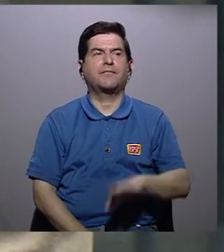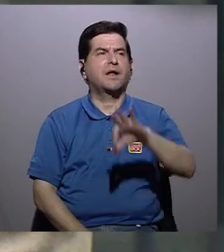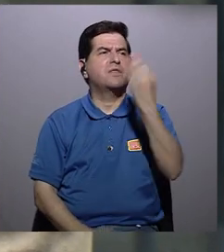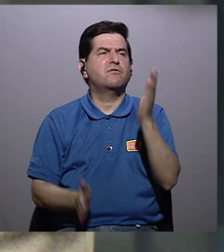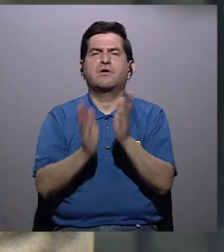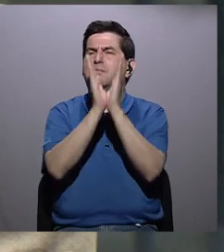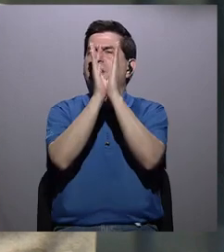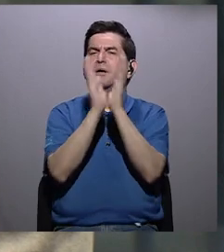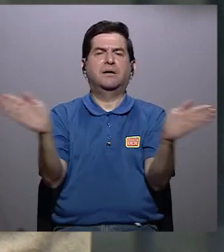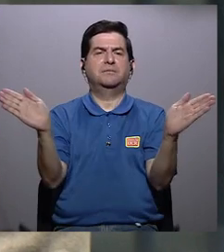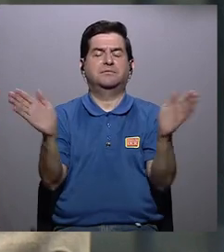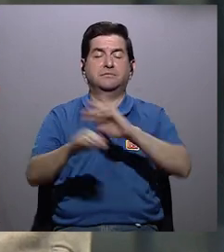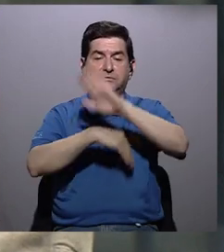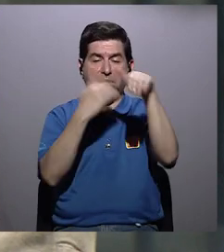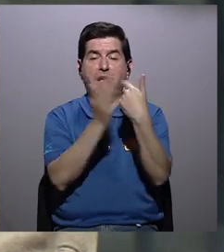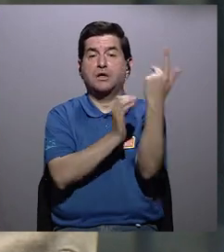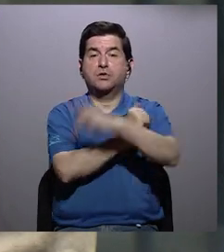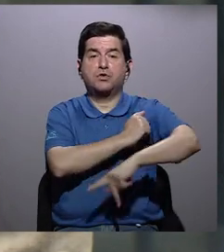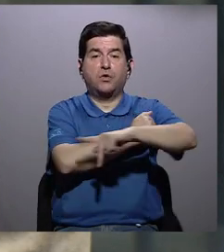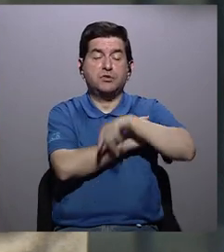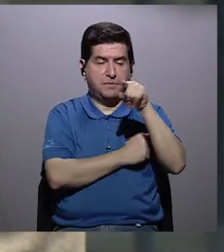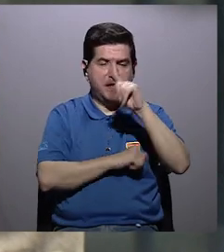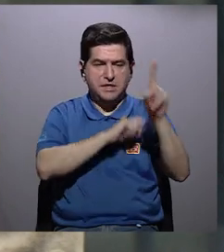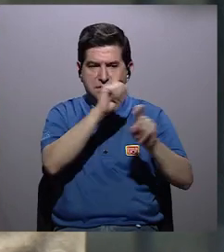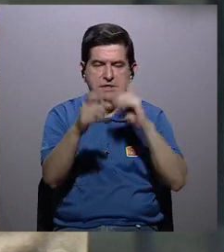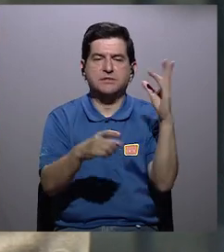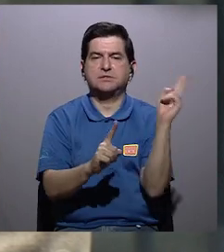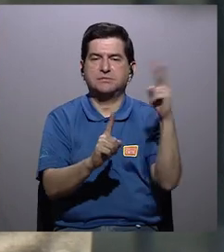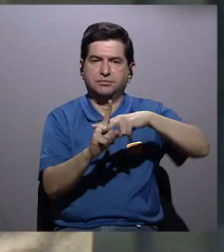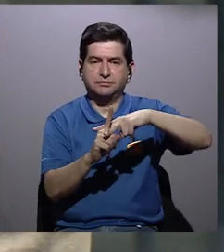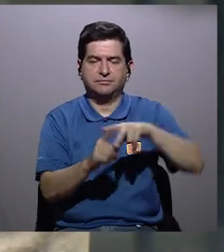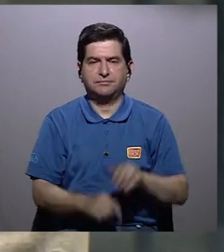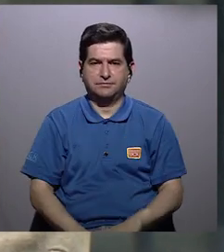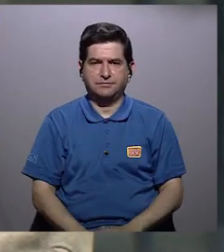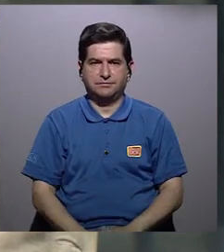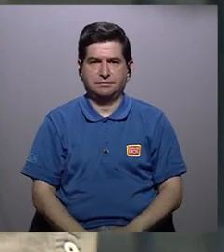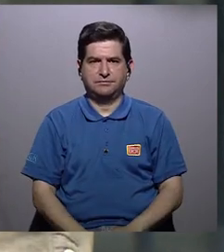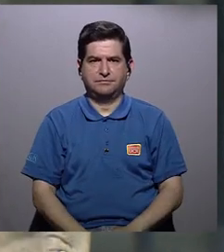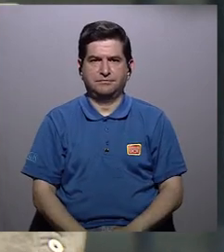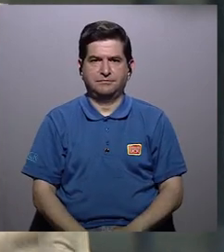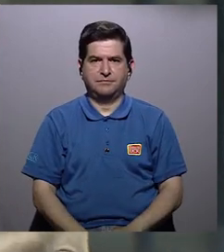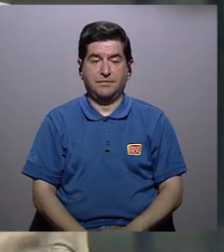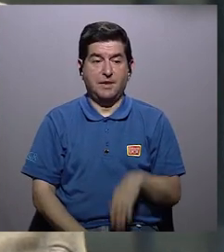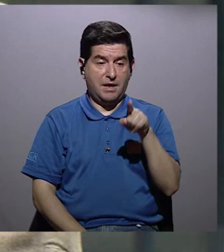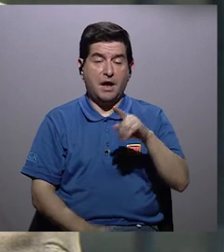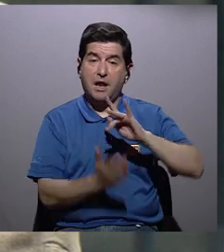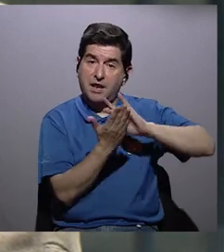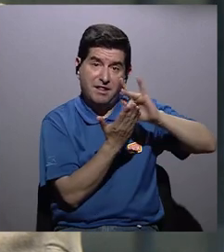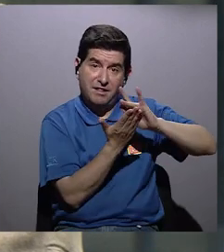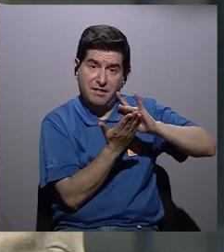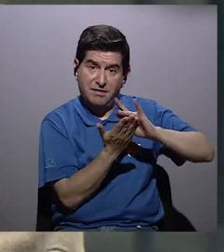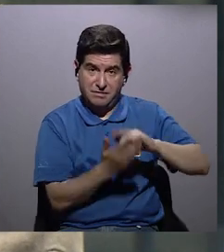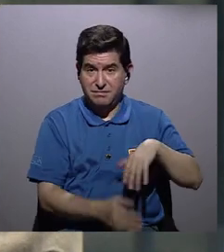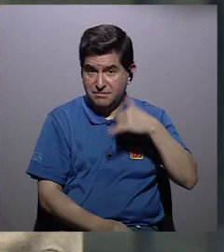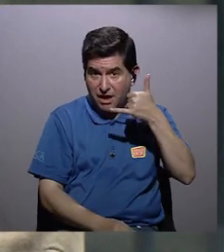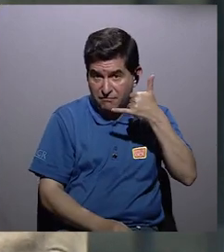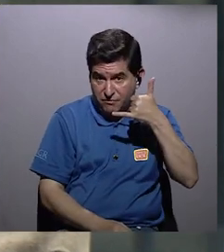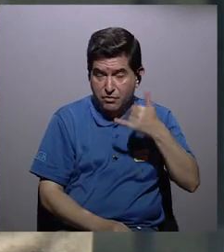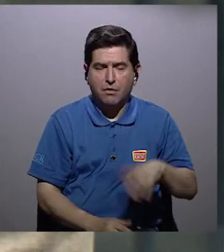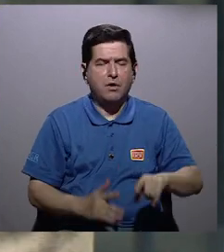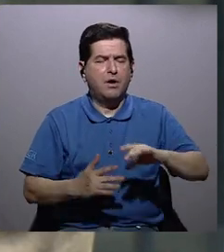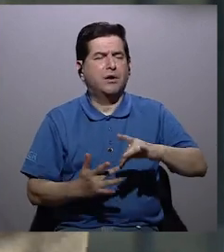forma generalizada en todos los países en que se ha hecho esta encuesta, digamos. Este dispositivo es la